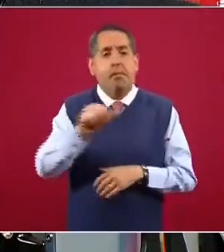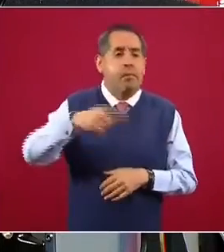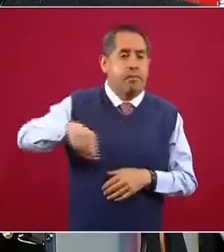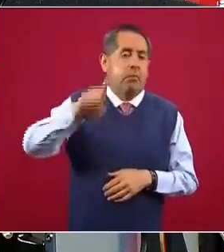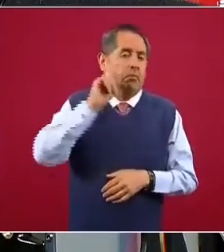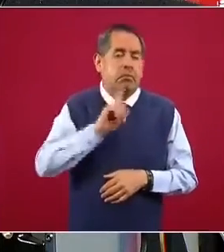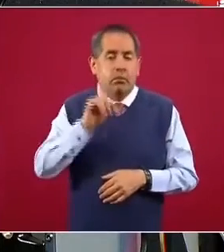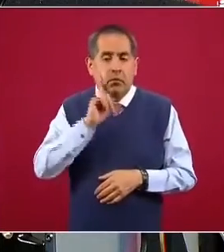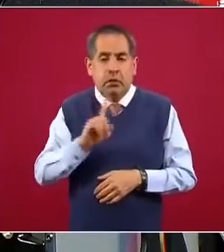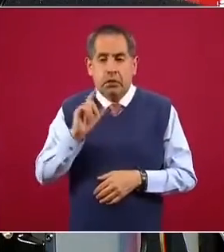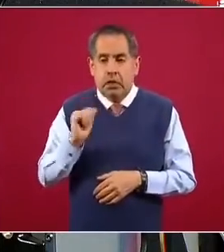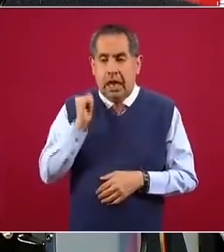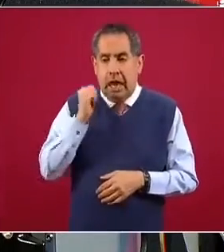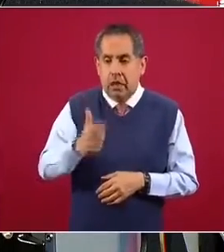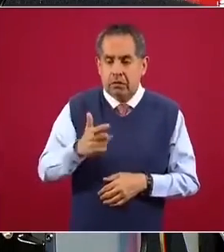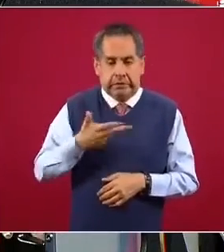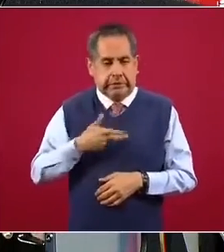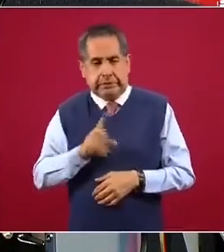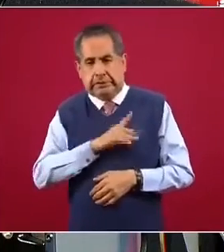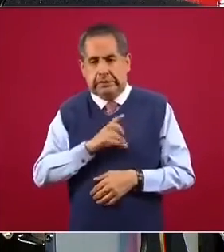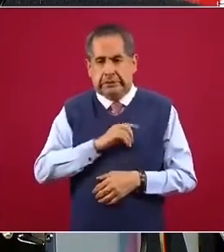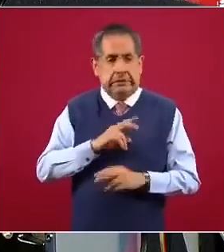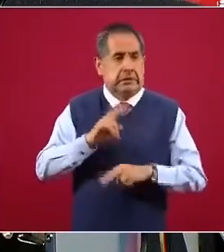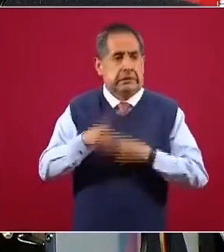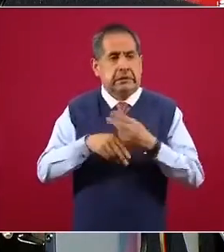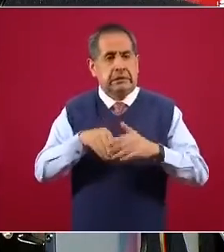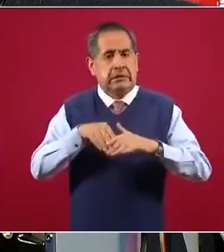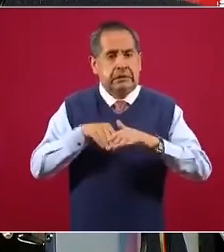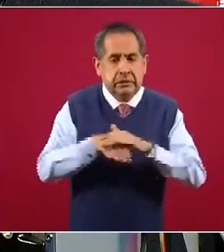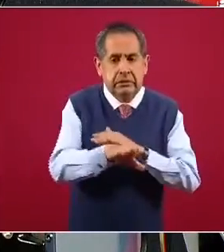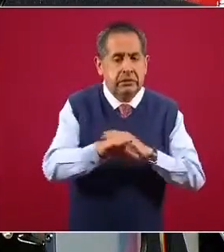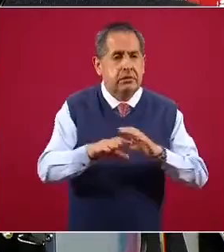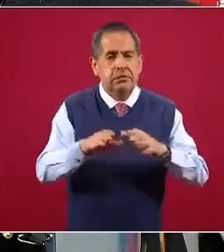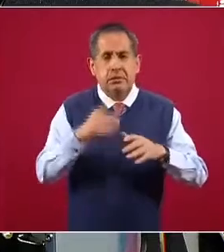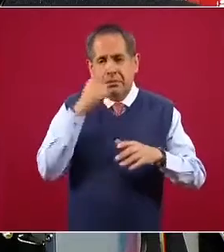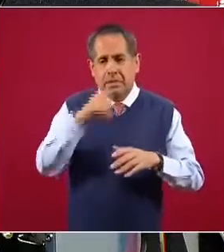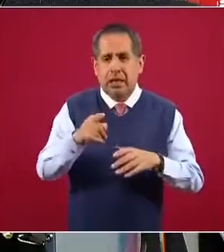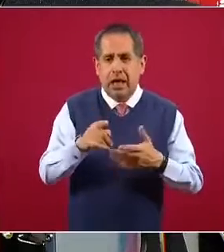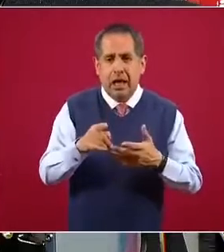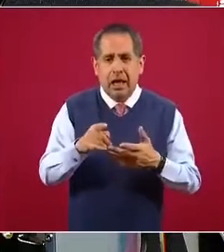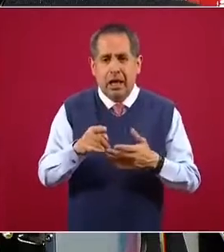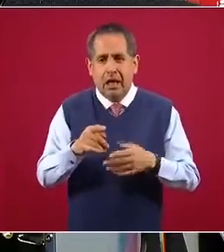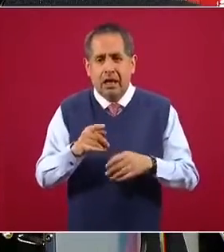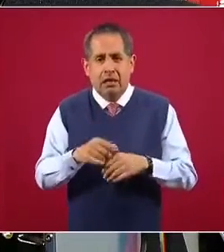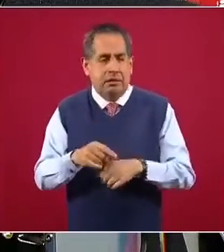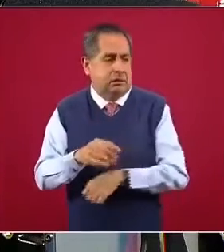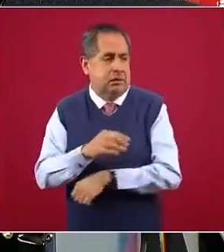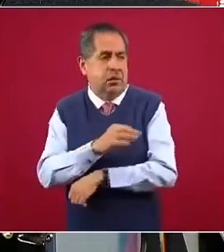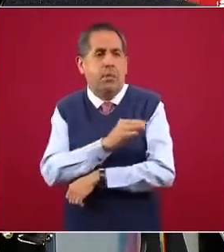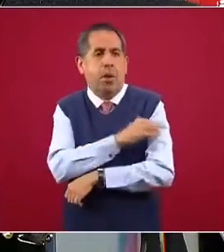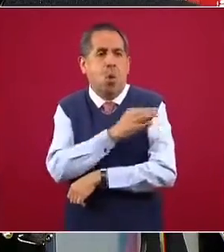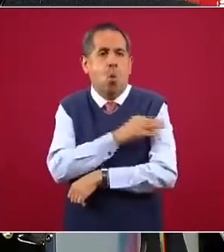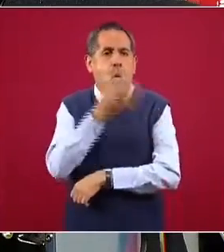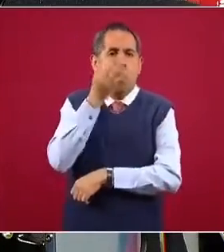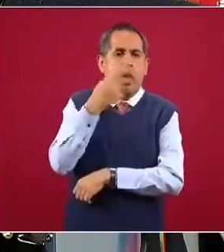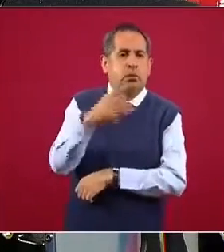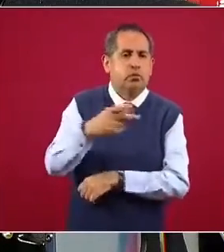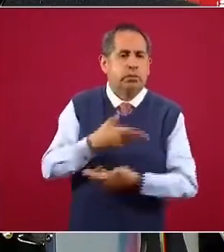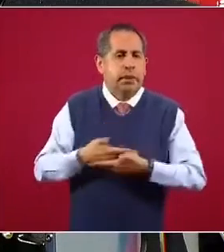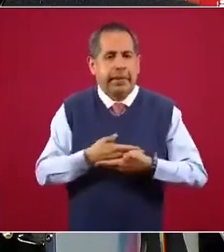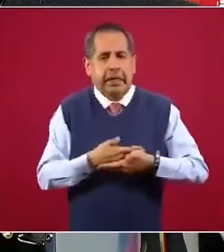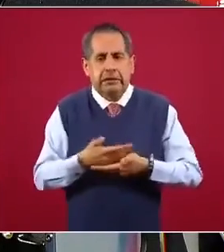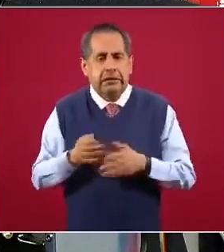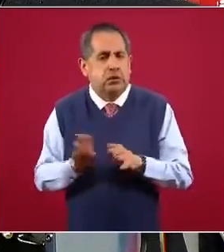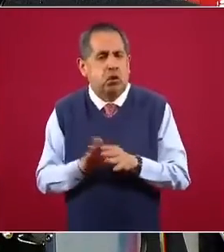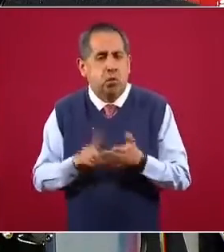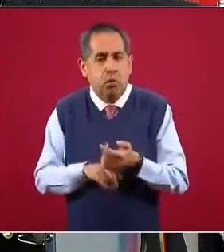mujeres que tienen de alguna manera temor de asistir a los lugares de inoculación para vacunar a sus pequeños. Es muy importante,